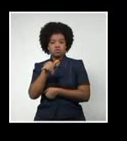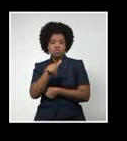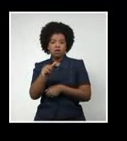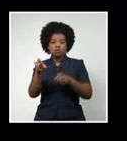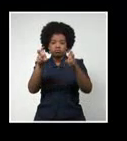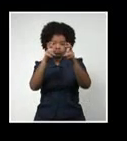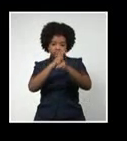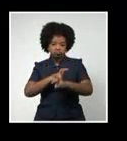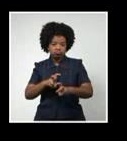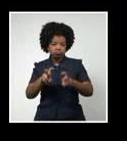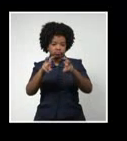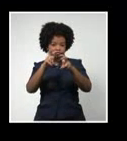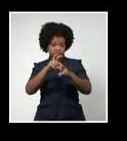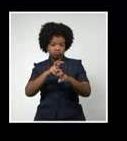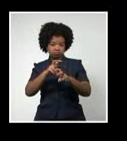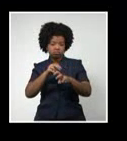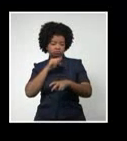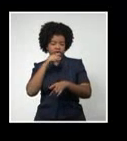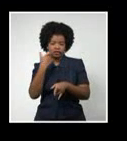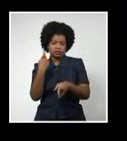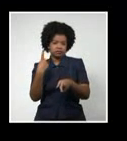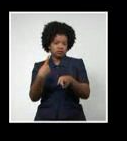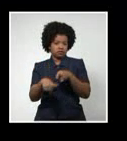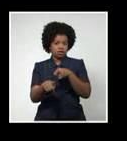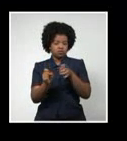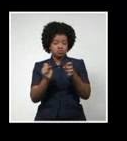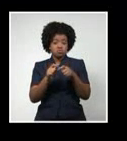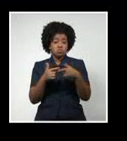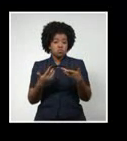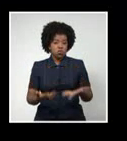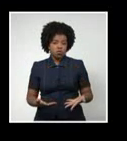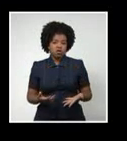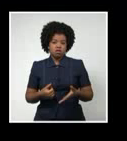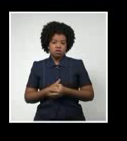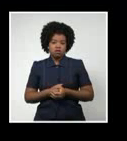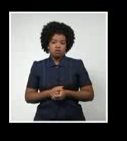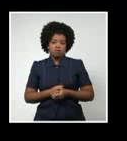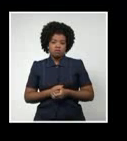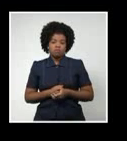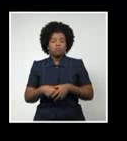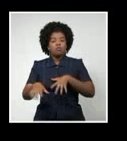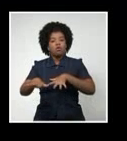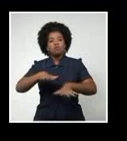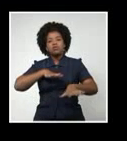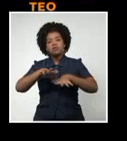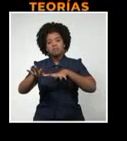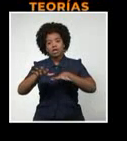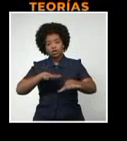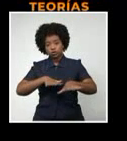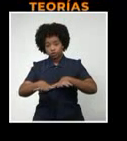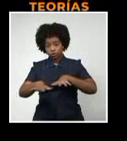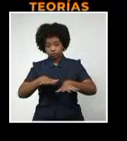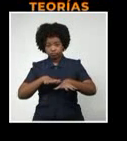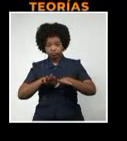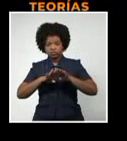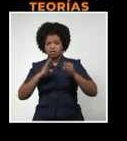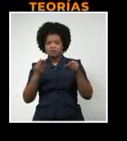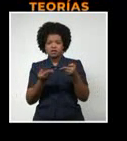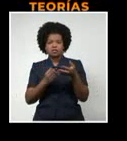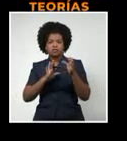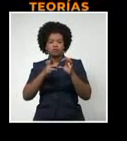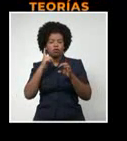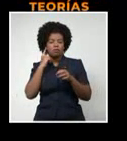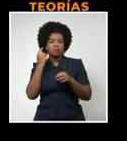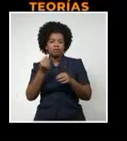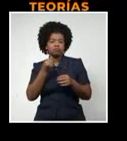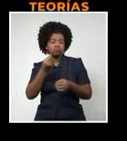estimar que es un suceso extraño, puesto que se han movido todo tipo de teorías,